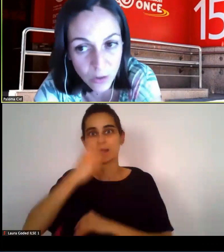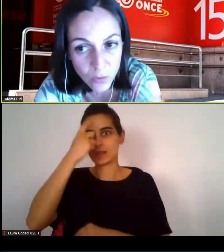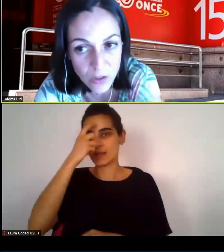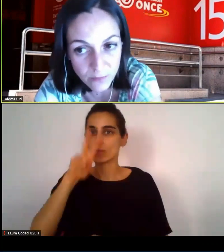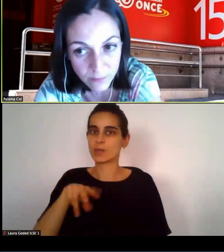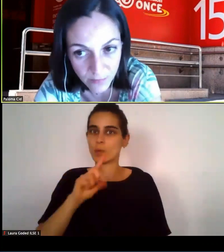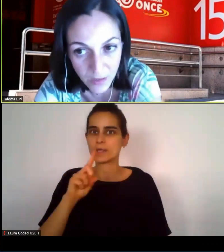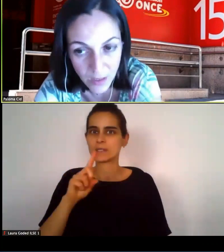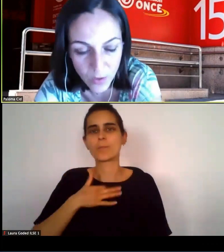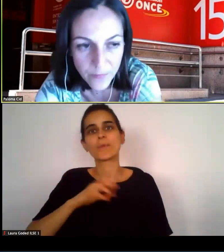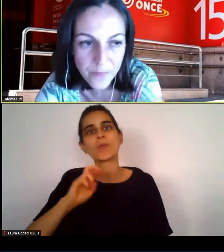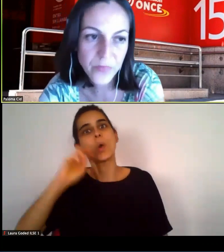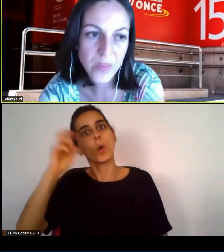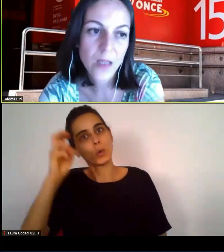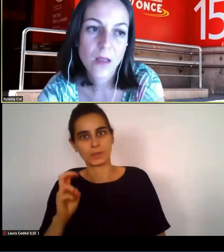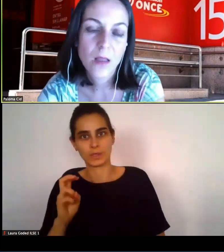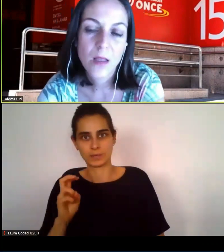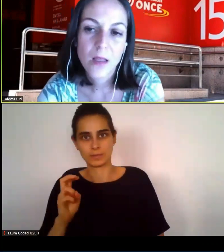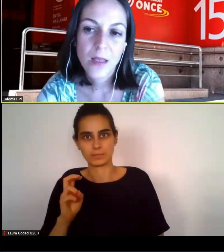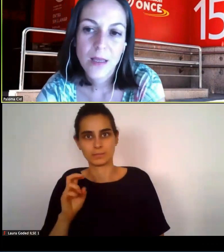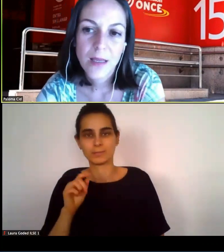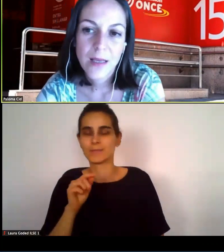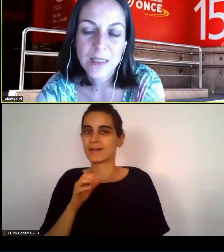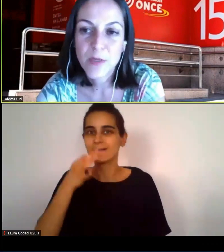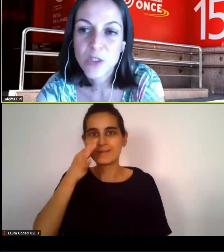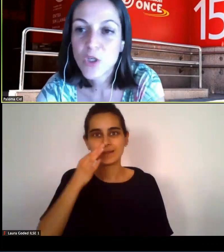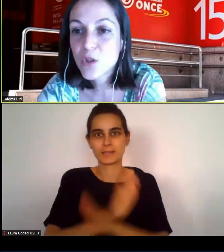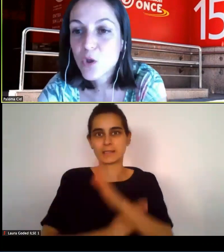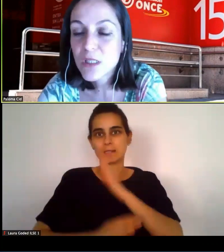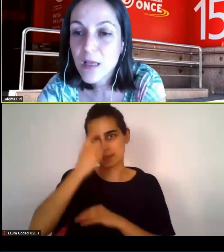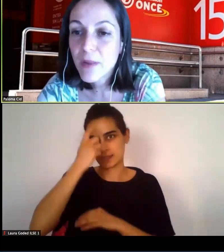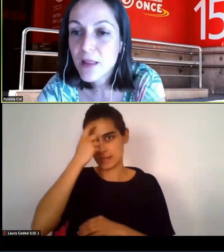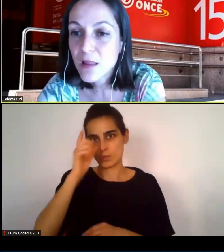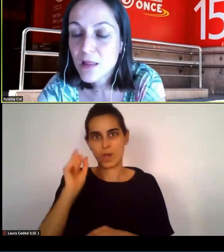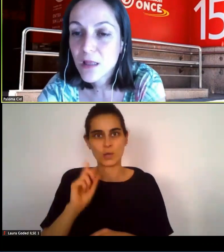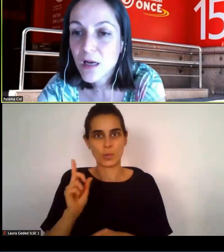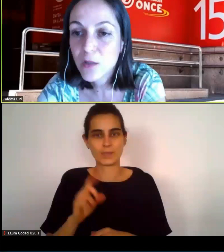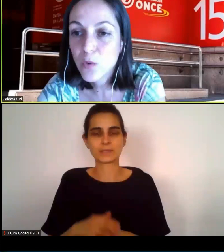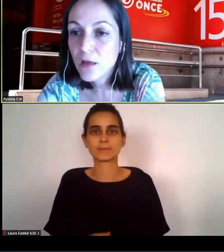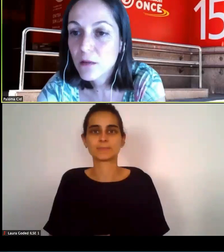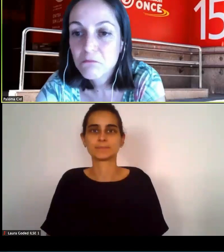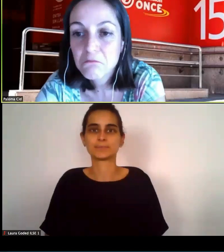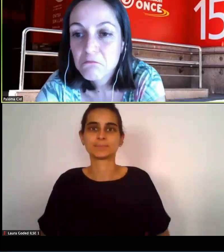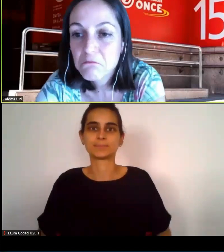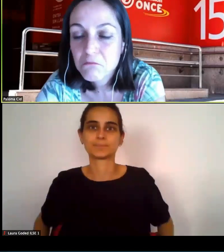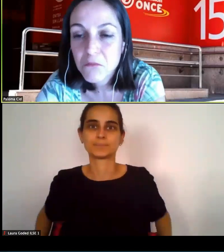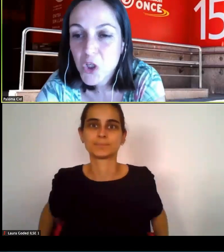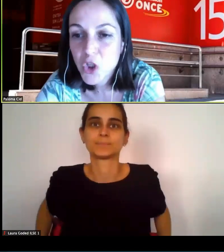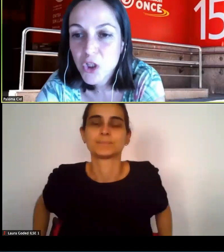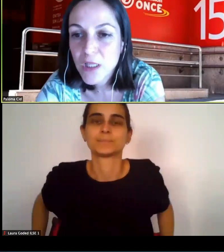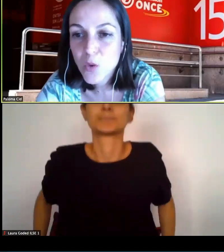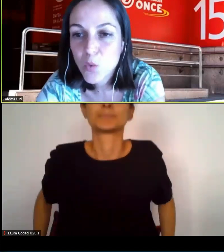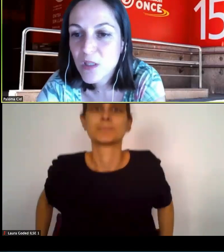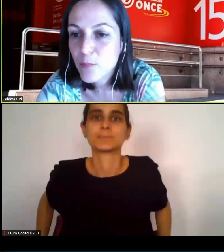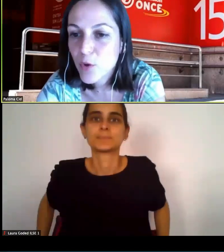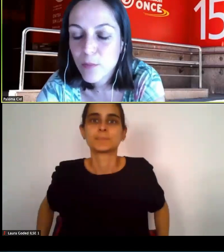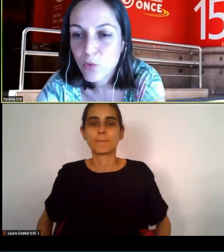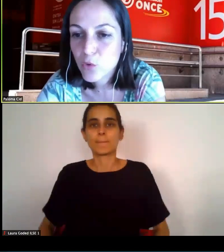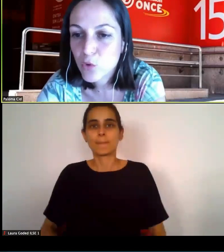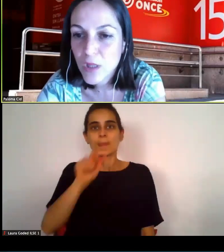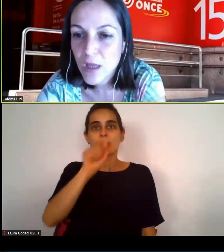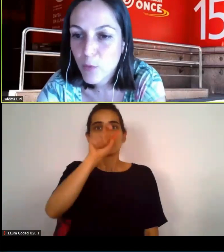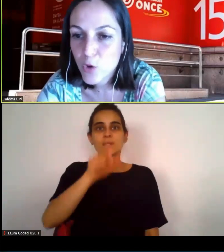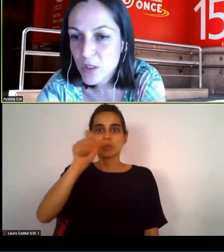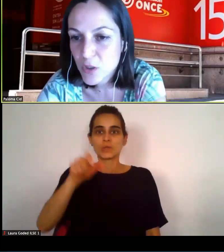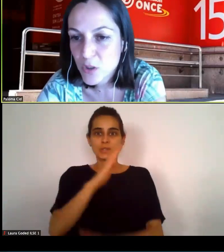otra cosa, ¿de acuerdo? Las personas con discapacidad intelectual no tienen un tipo de